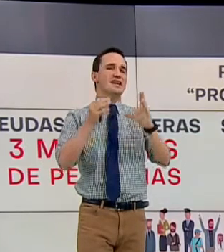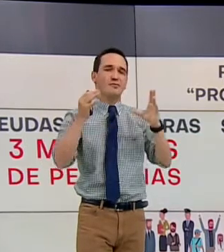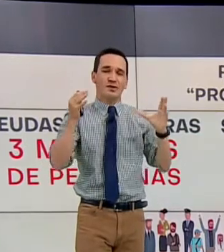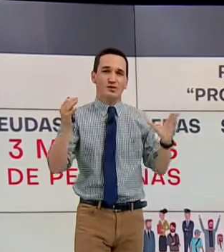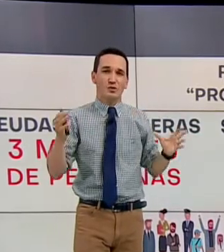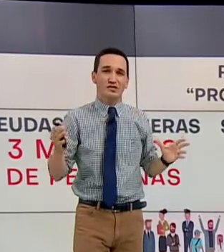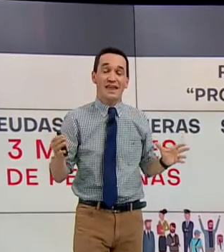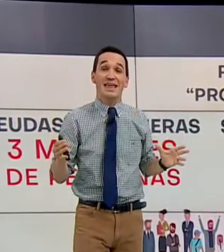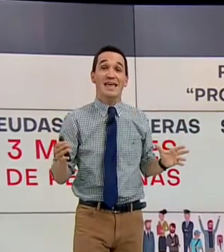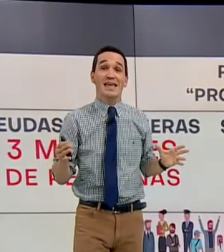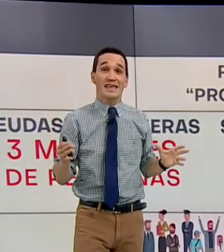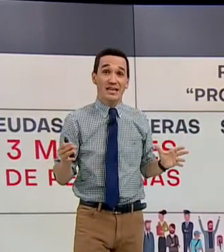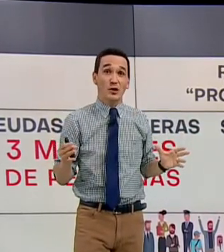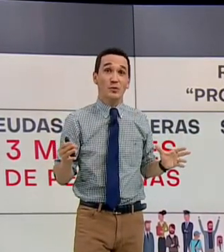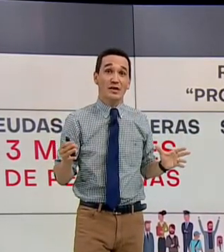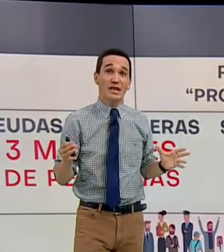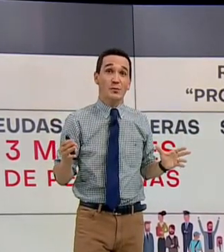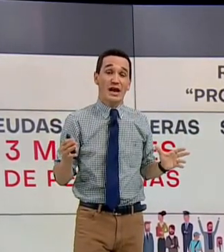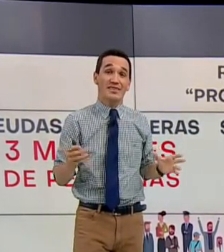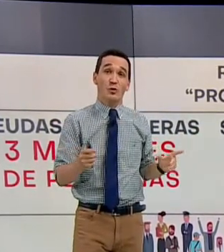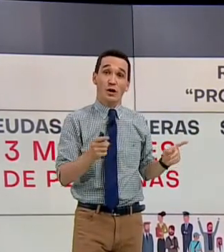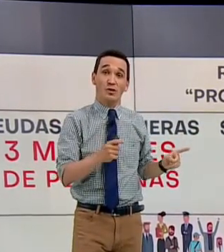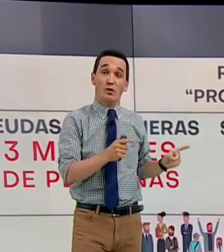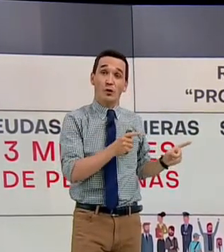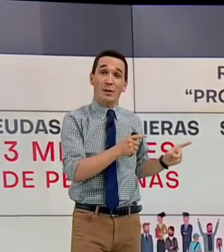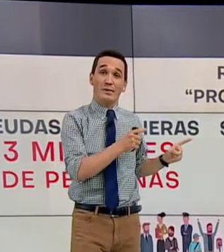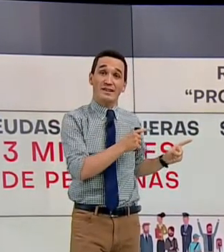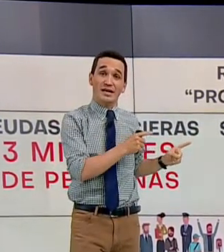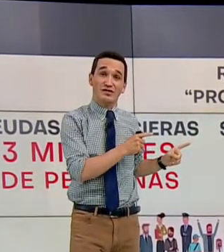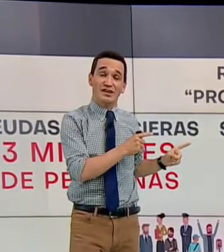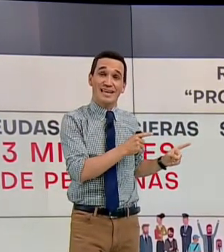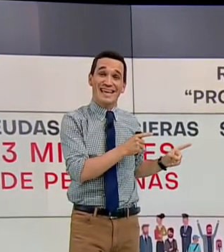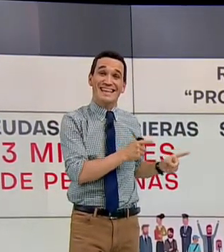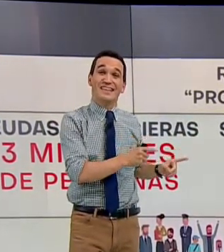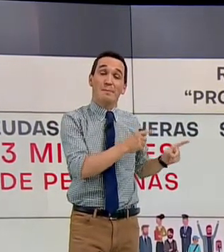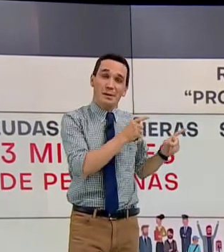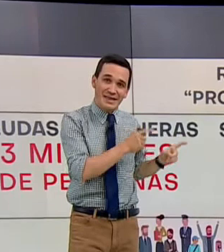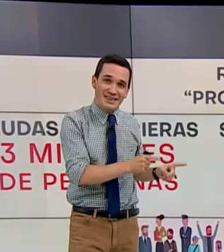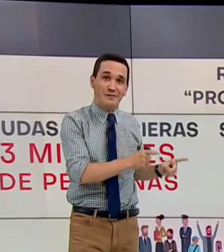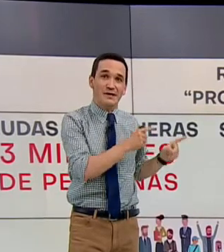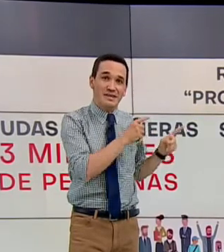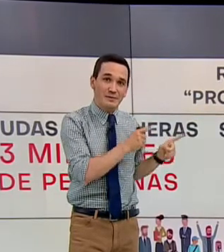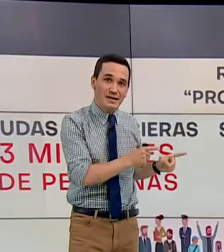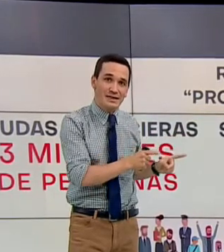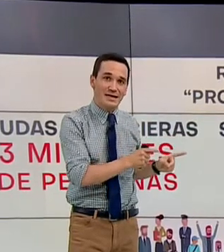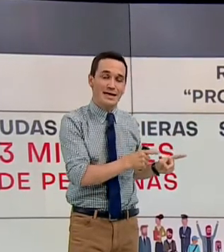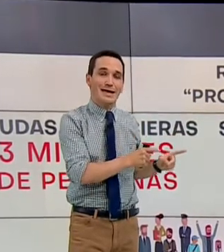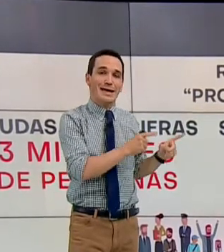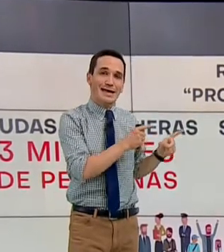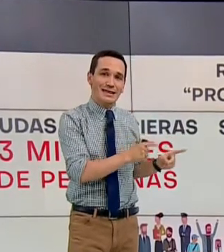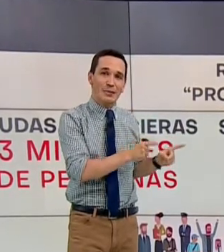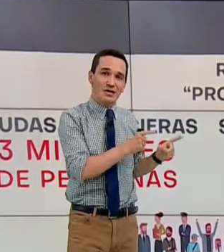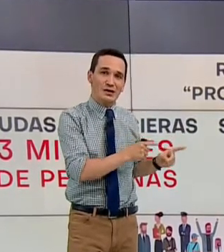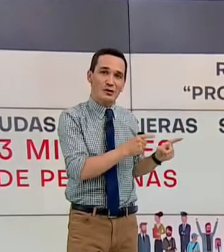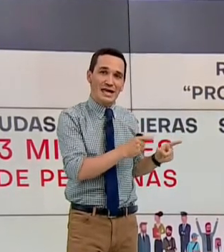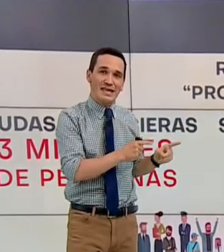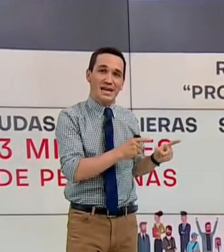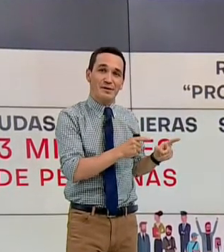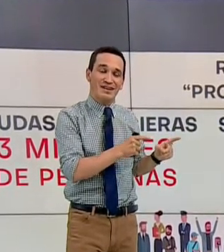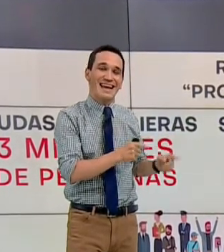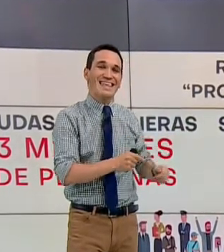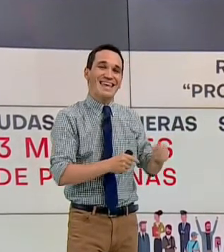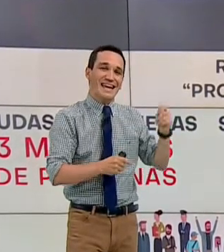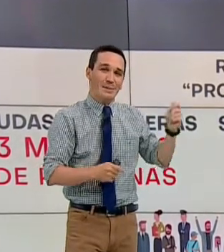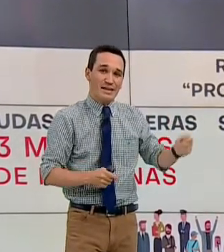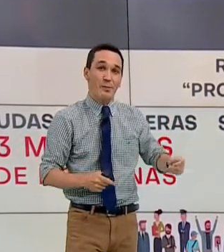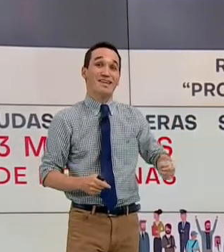mucha la información cruzada y esto podría demorar de acuerdo a algunos parlamentarios en que se implemente efectivamente este proyecto de ley y